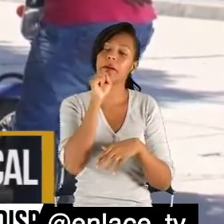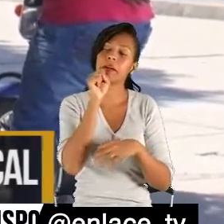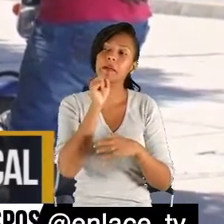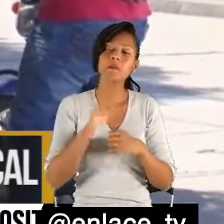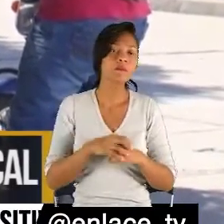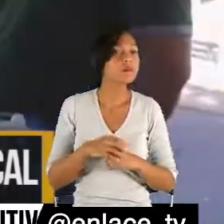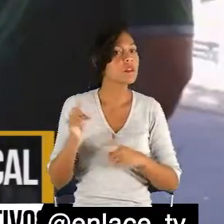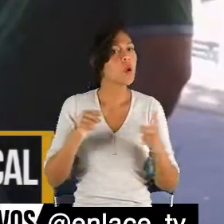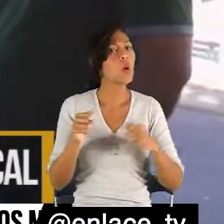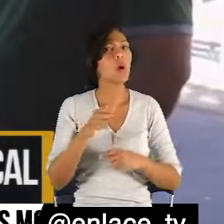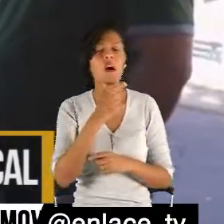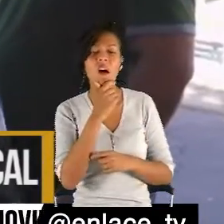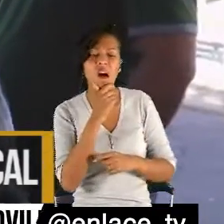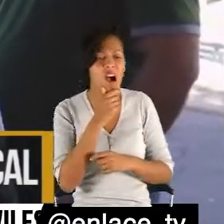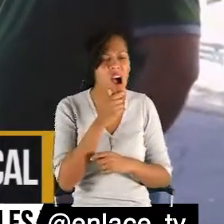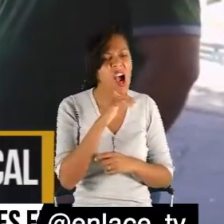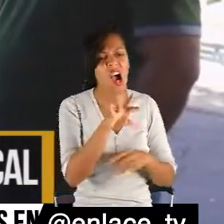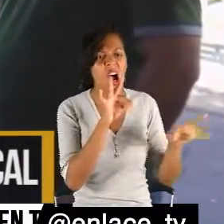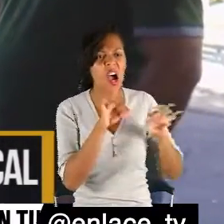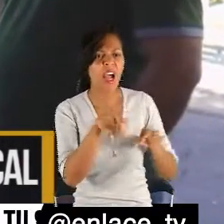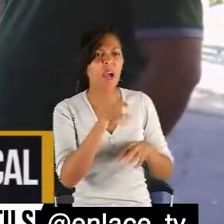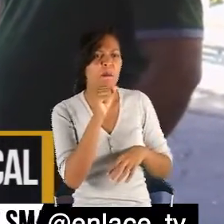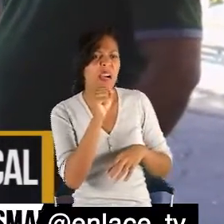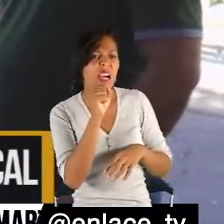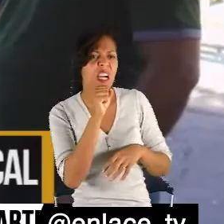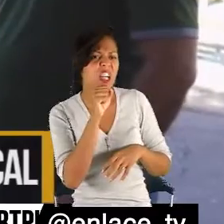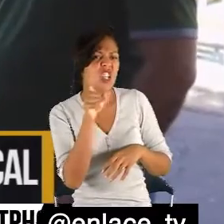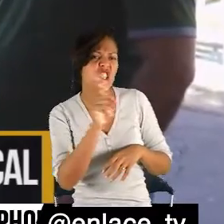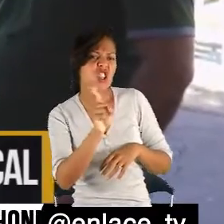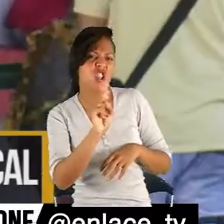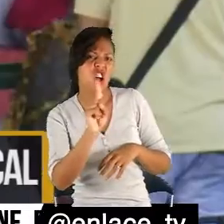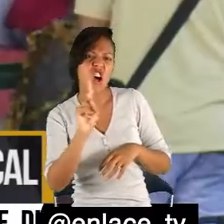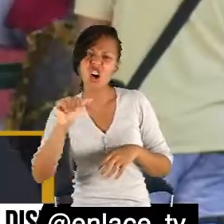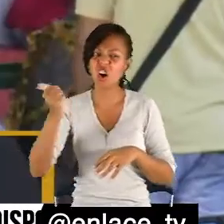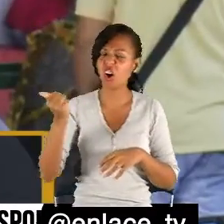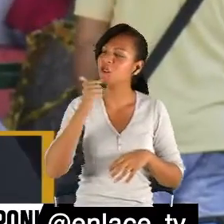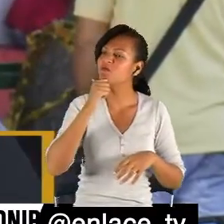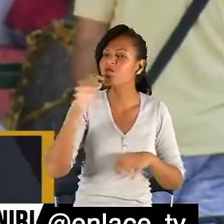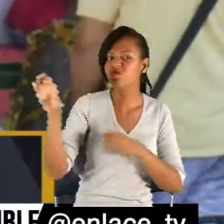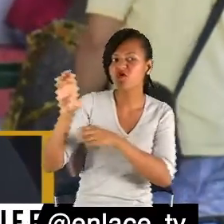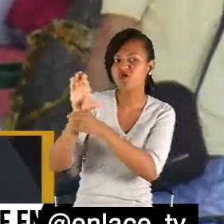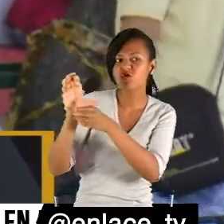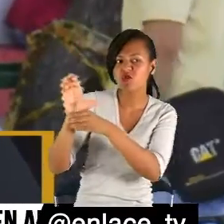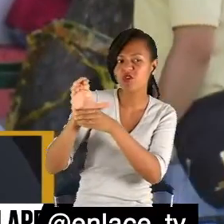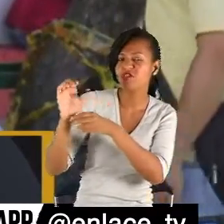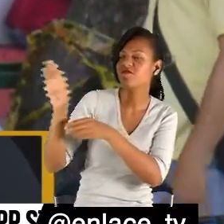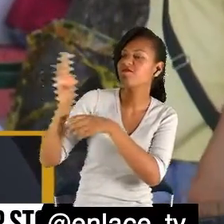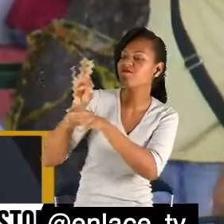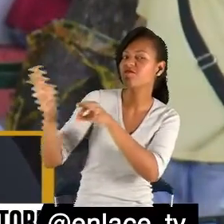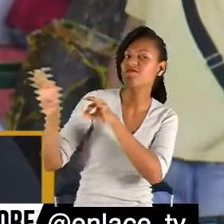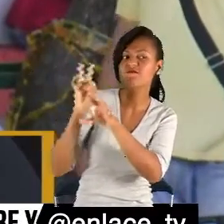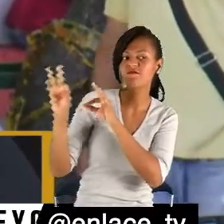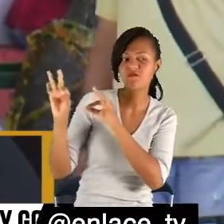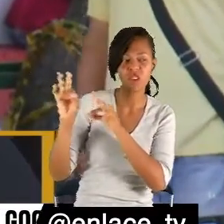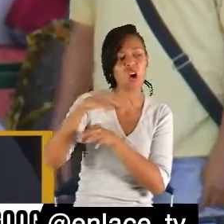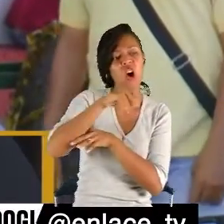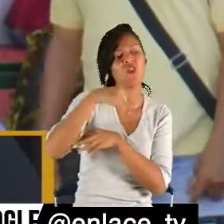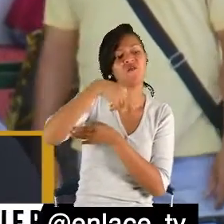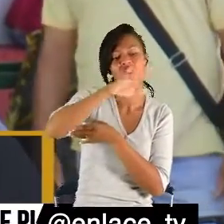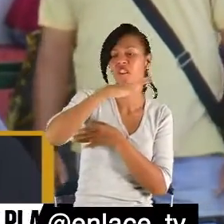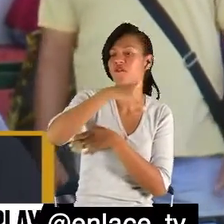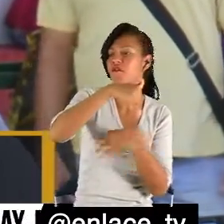desconociendo la mano de obra local que están trayendo unas personas de otras partes desplazando los nosotros